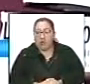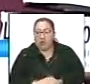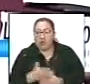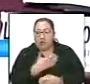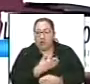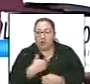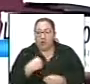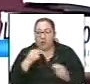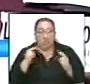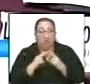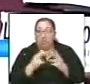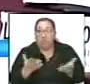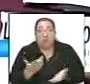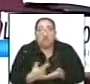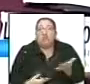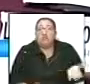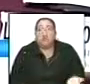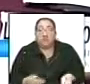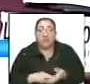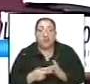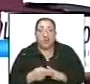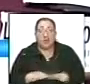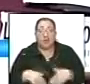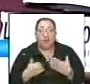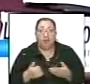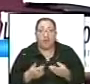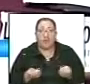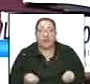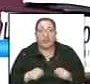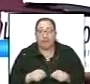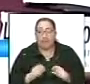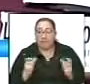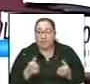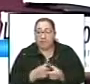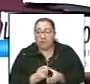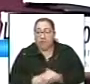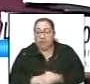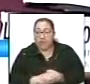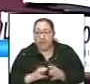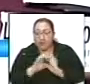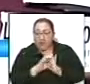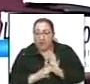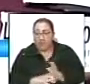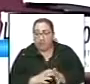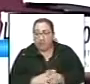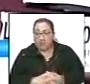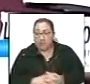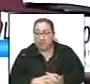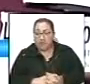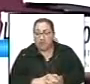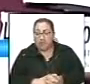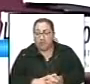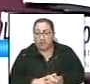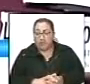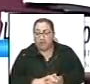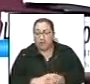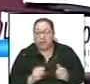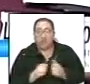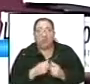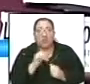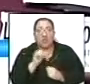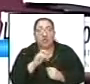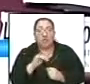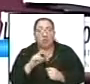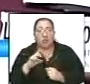encuentro motivo para que se pueda suspender la Comisión de Constitución con la de levantamiento de